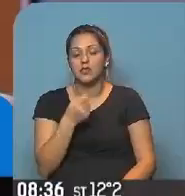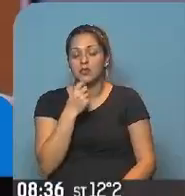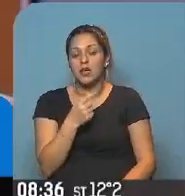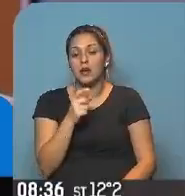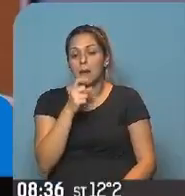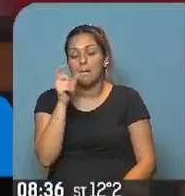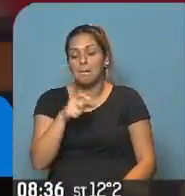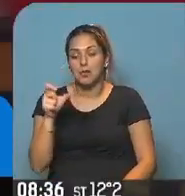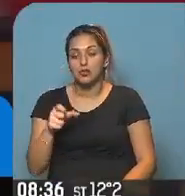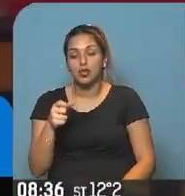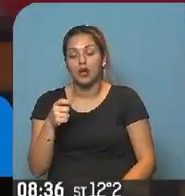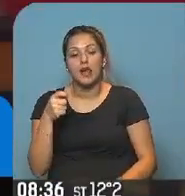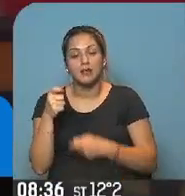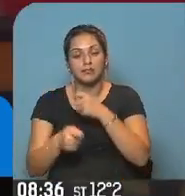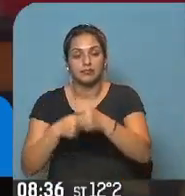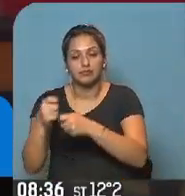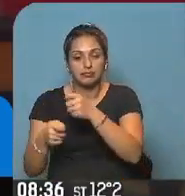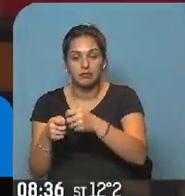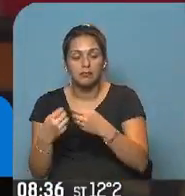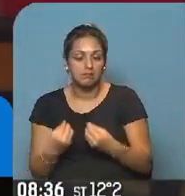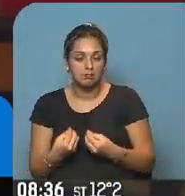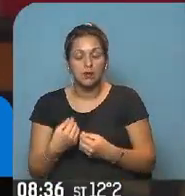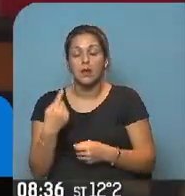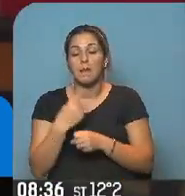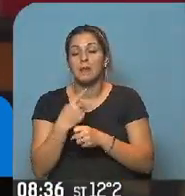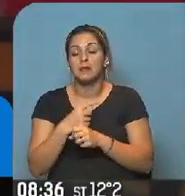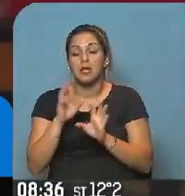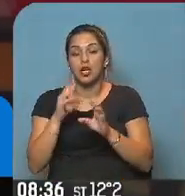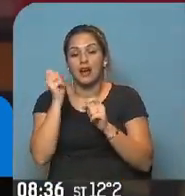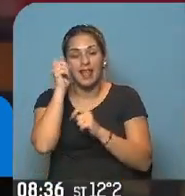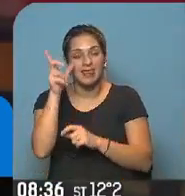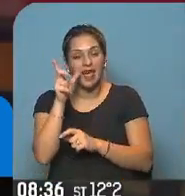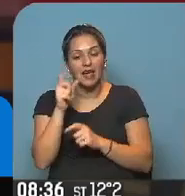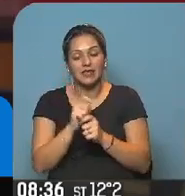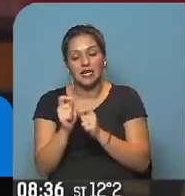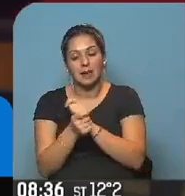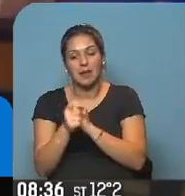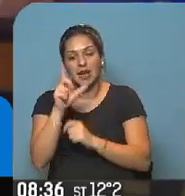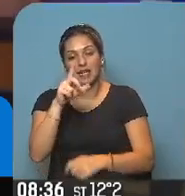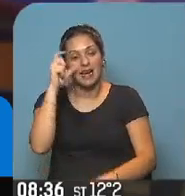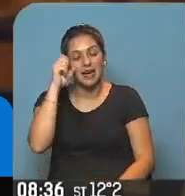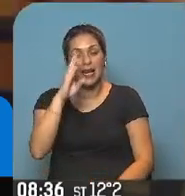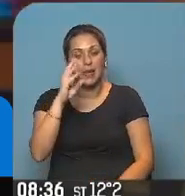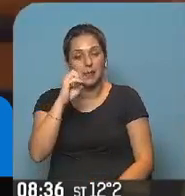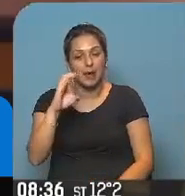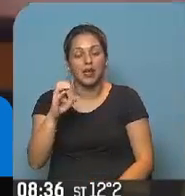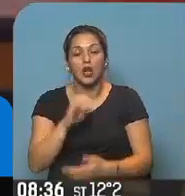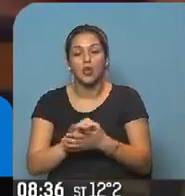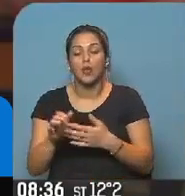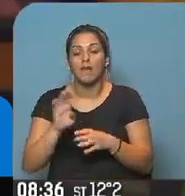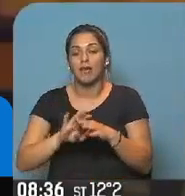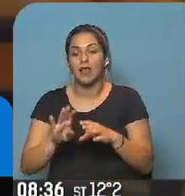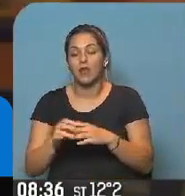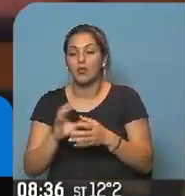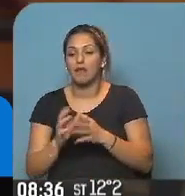Levax? En principio, la idea es reemplazar las LEVAC con nueva deuda del Tesoro, bajo la